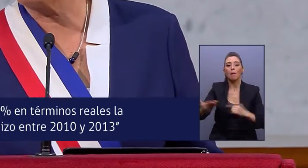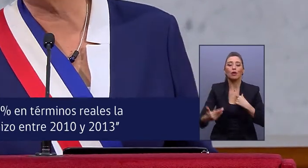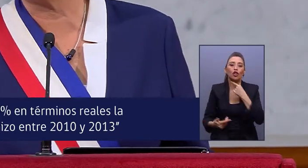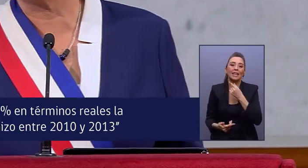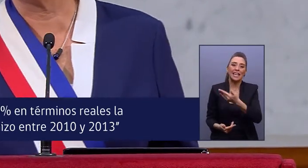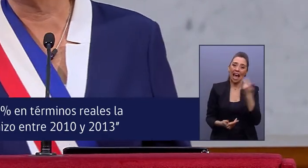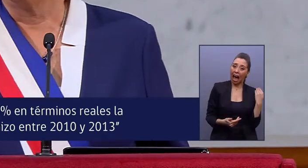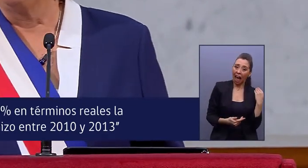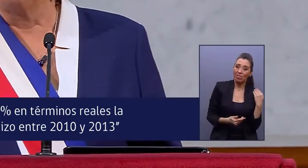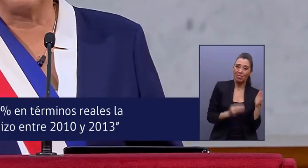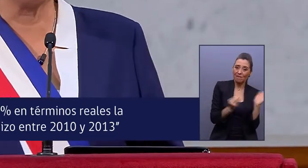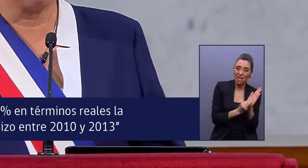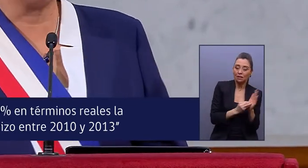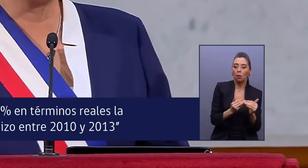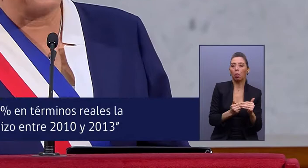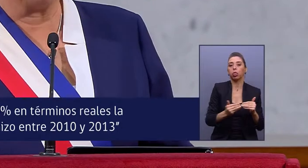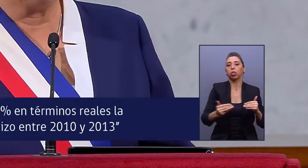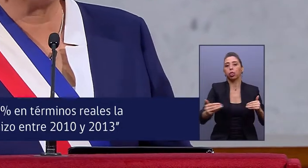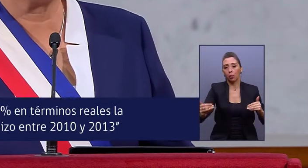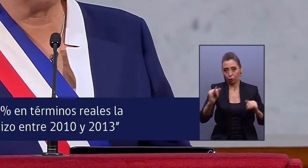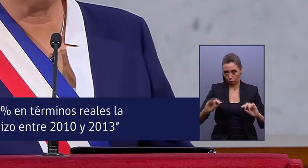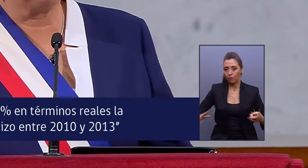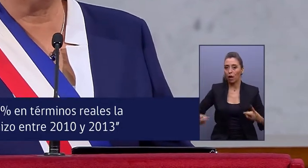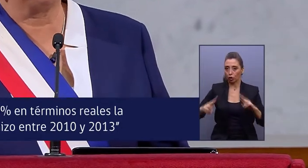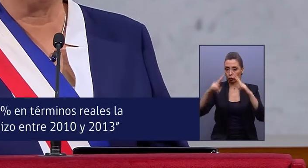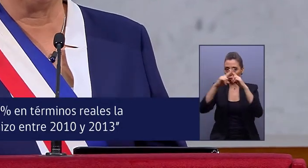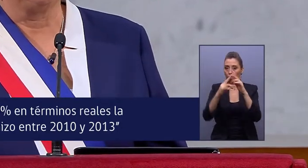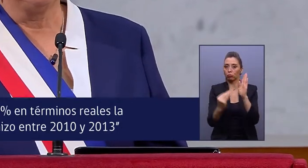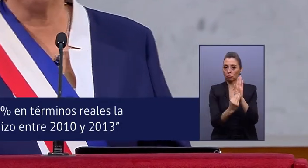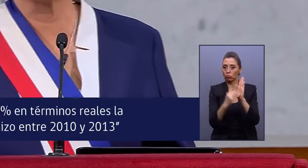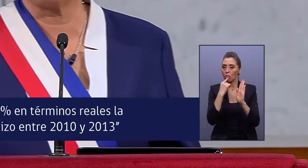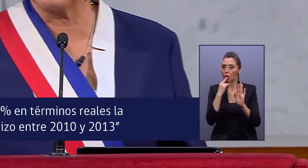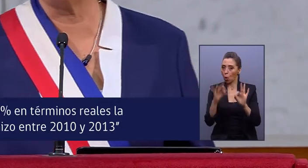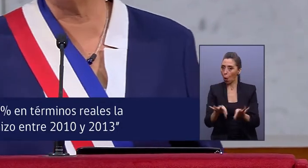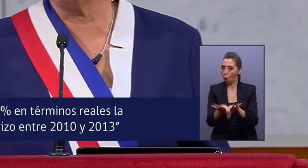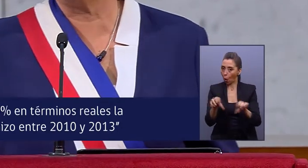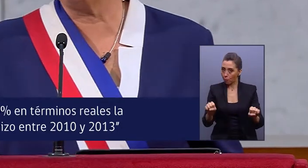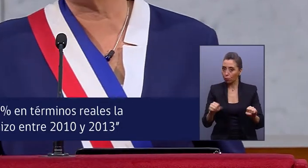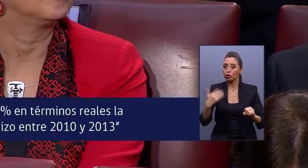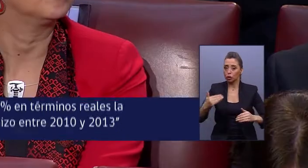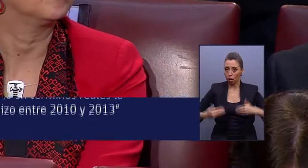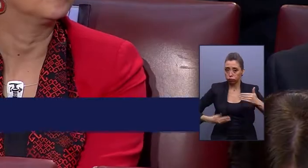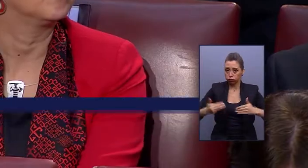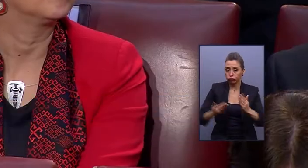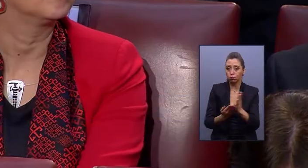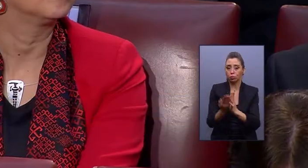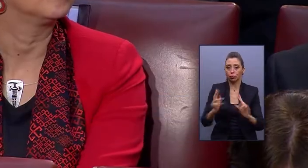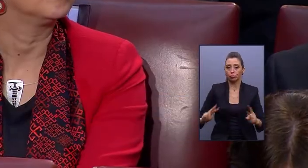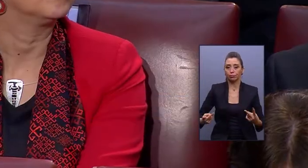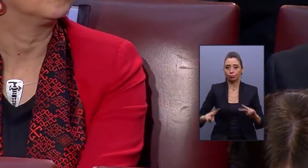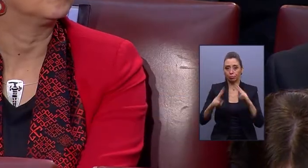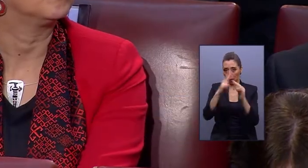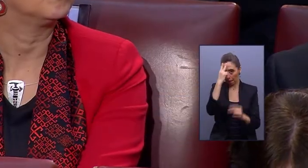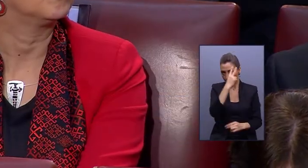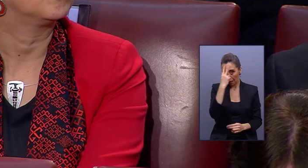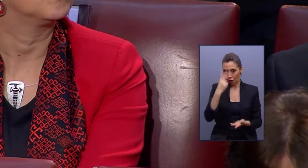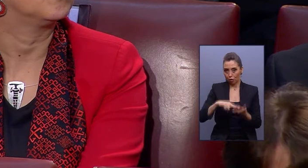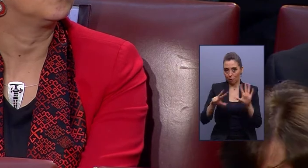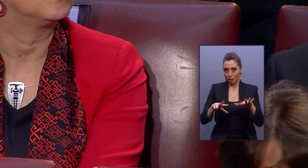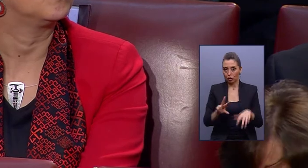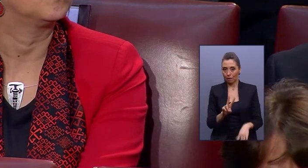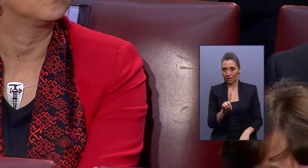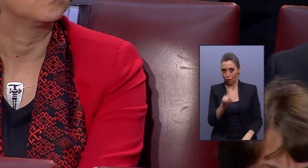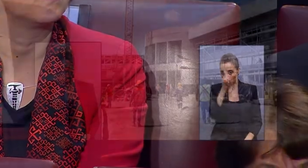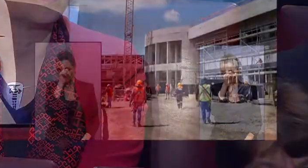quisiera, después de lo esperado, pero esas obras se harán, porque así está comprometido y sus procesos ya están iniciados. A marzo del 2018,